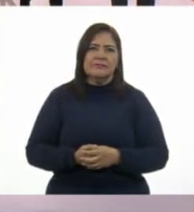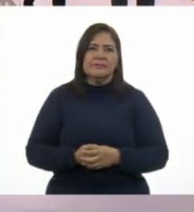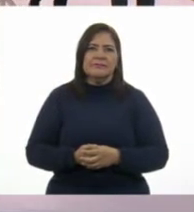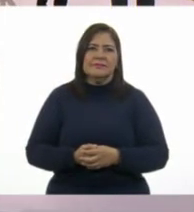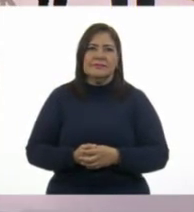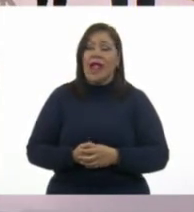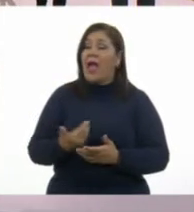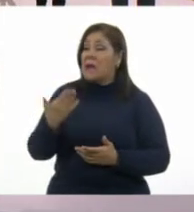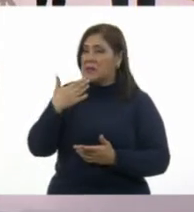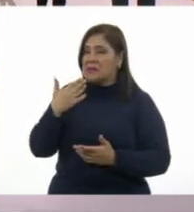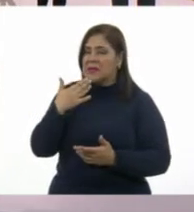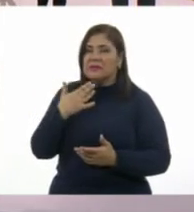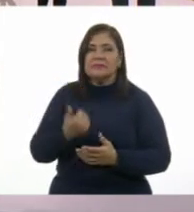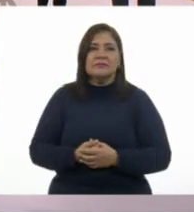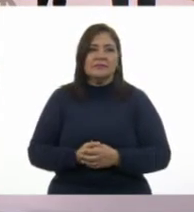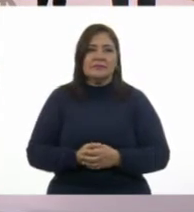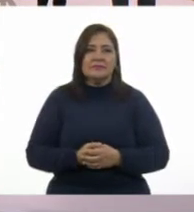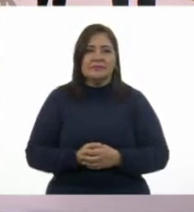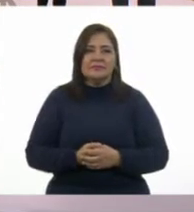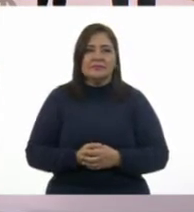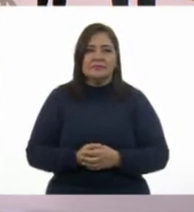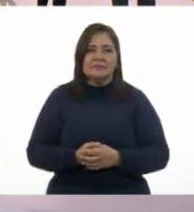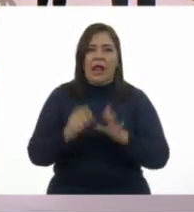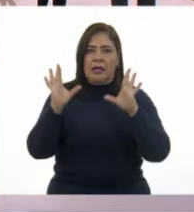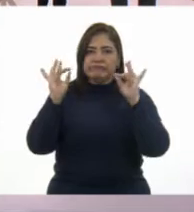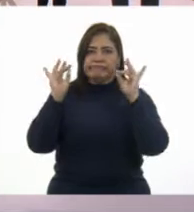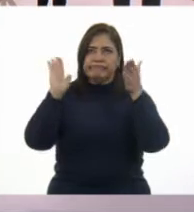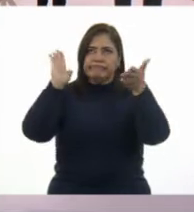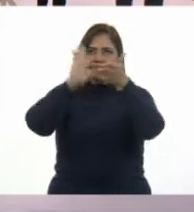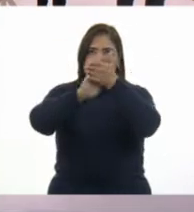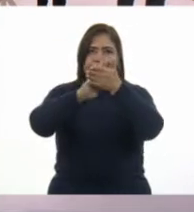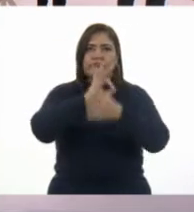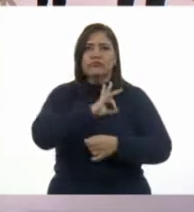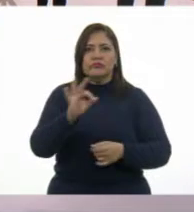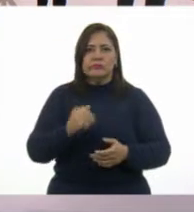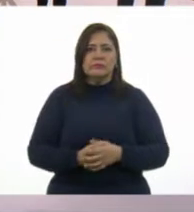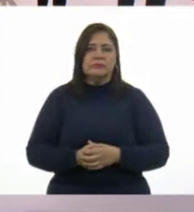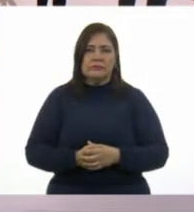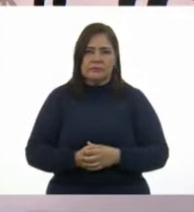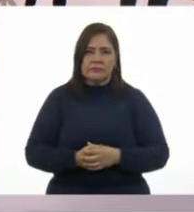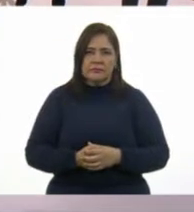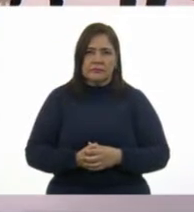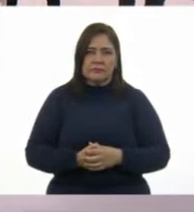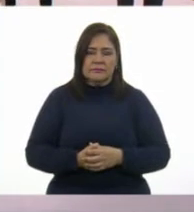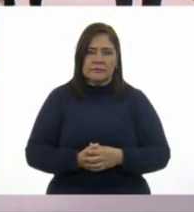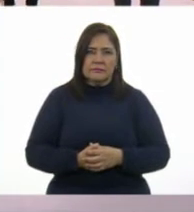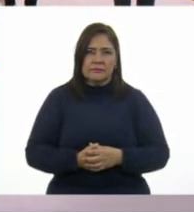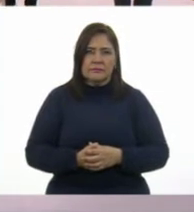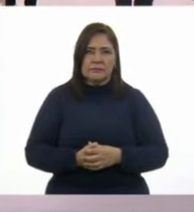aquí. Muy bien, maestra. Pegamos el trabajo.